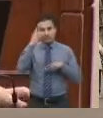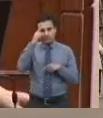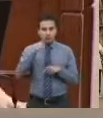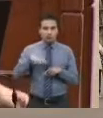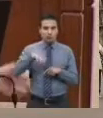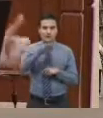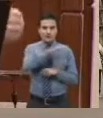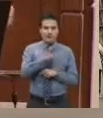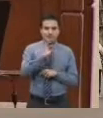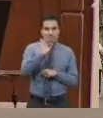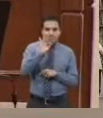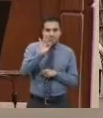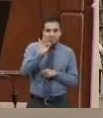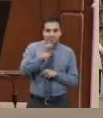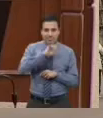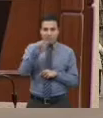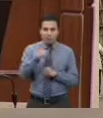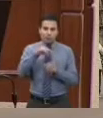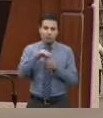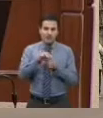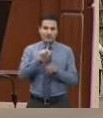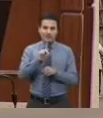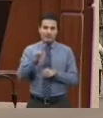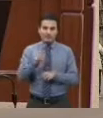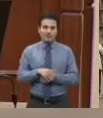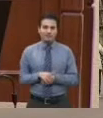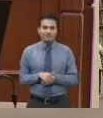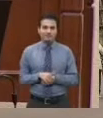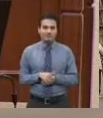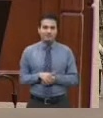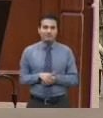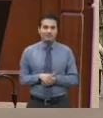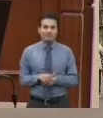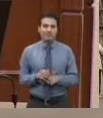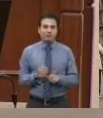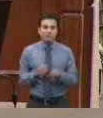del Partido Verde, lo cual se hizo a través de